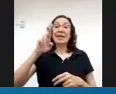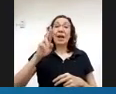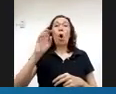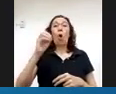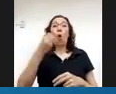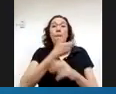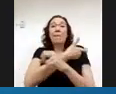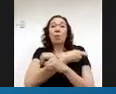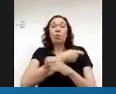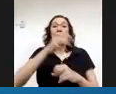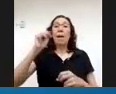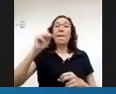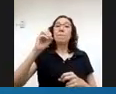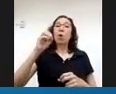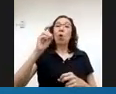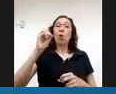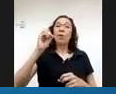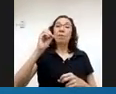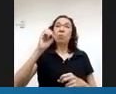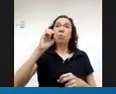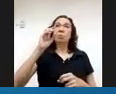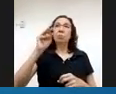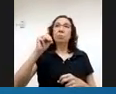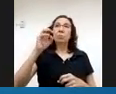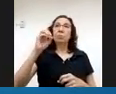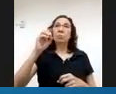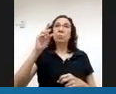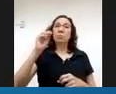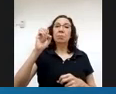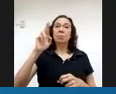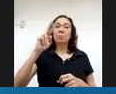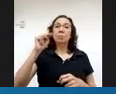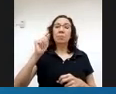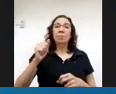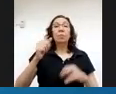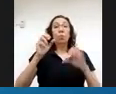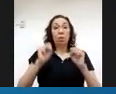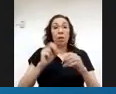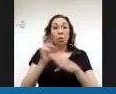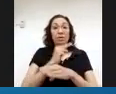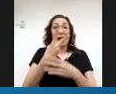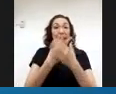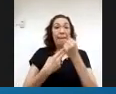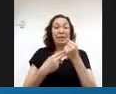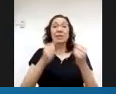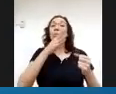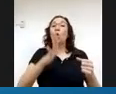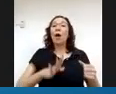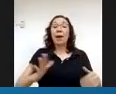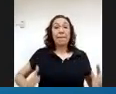vacuna Moderna. Se pueden utilizar ambas en la mujer embarazada.